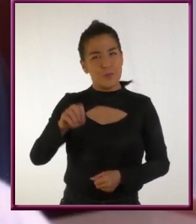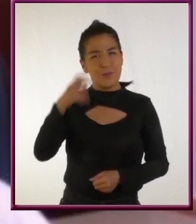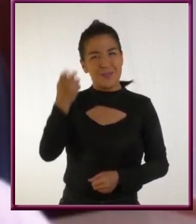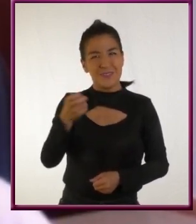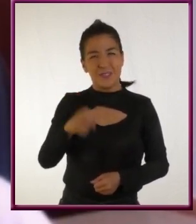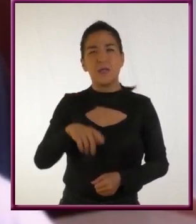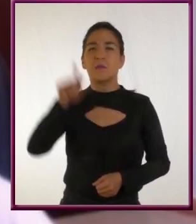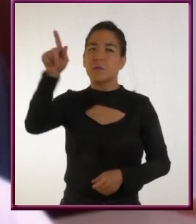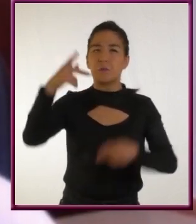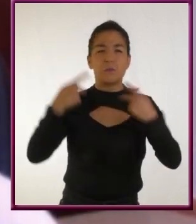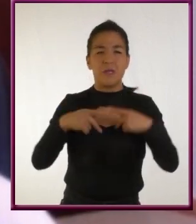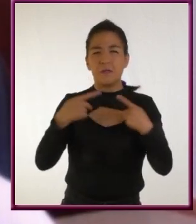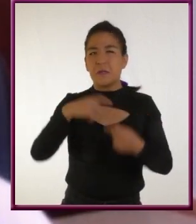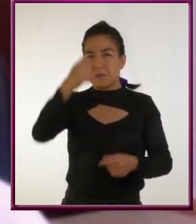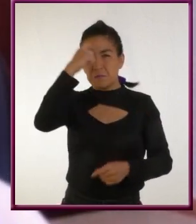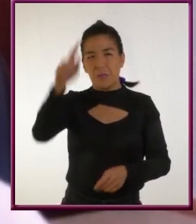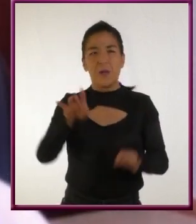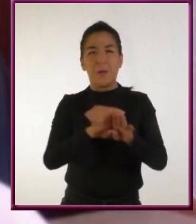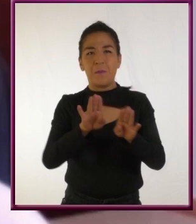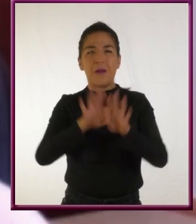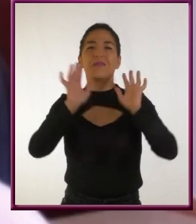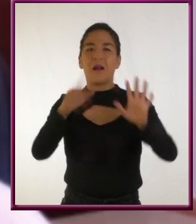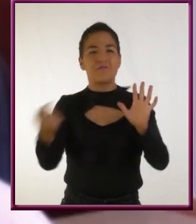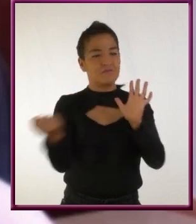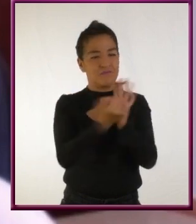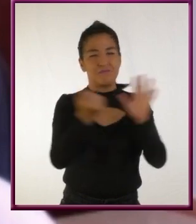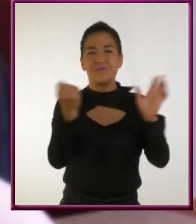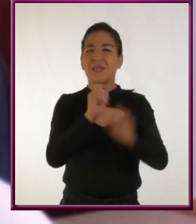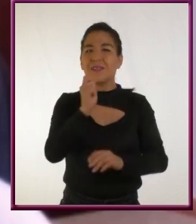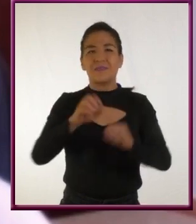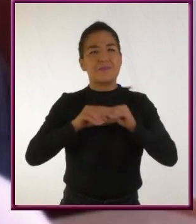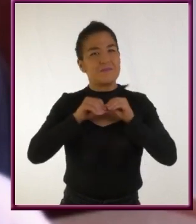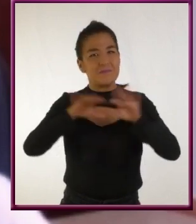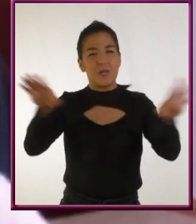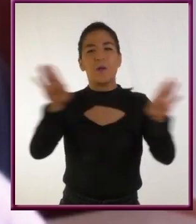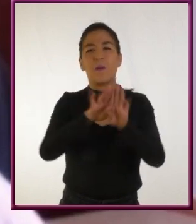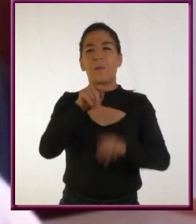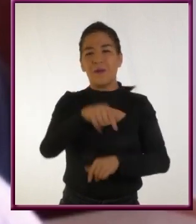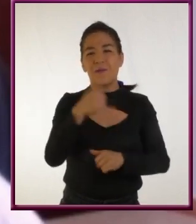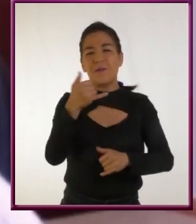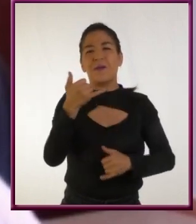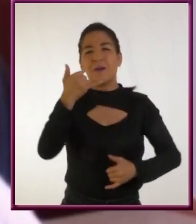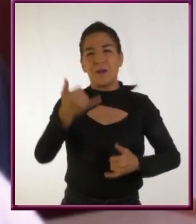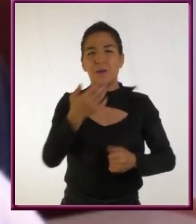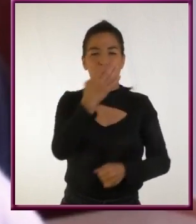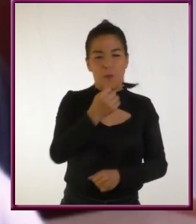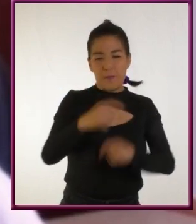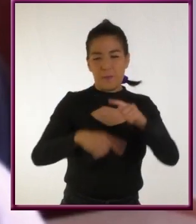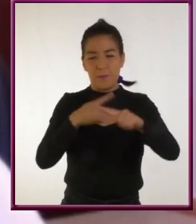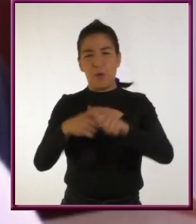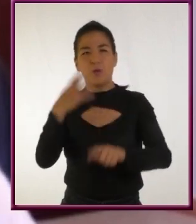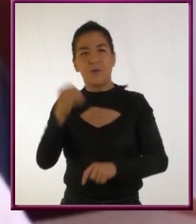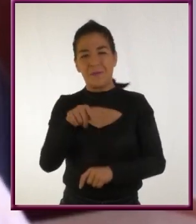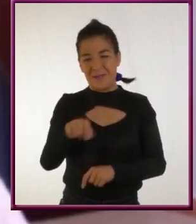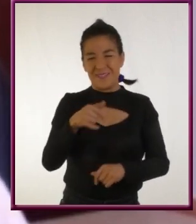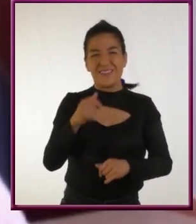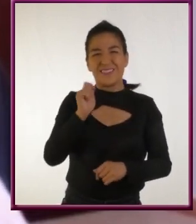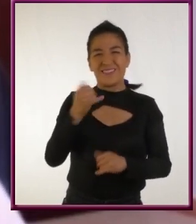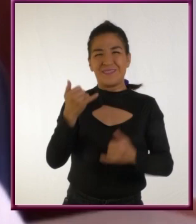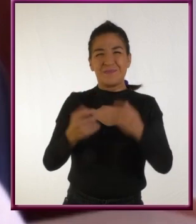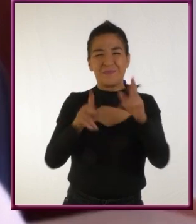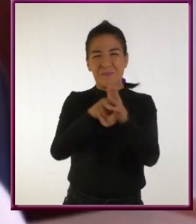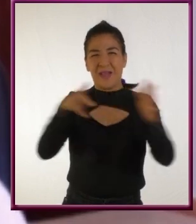patentaron. Hubo un inventor de esto y patentó el método en los sudokus de 9x9 que vemos